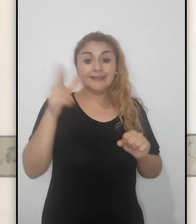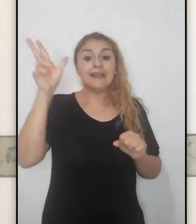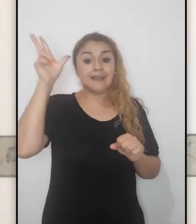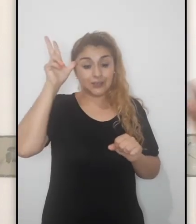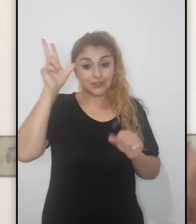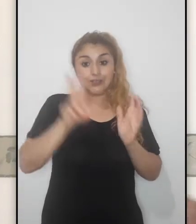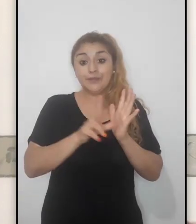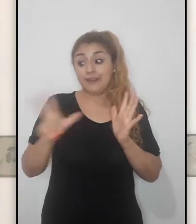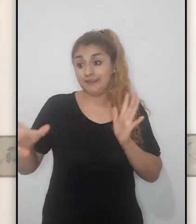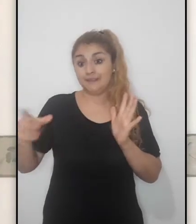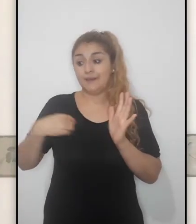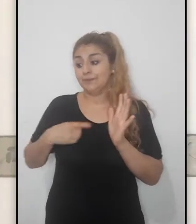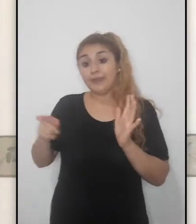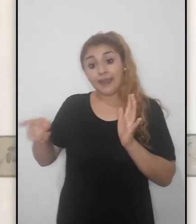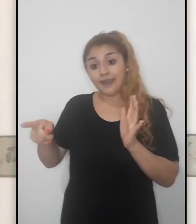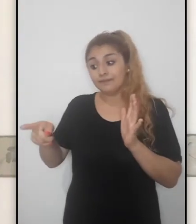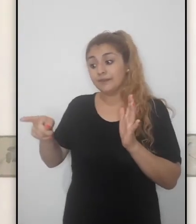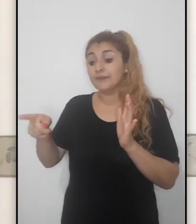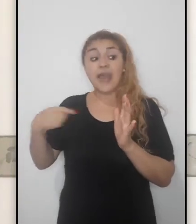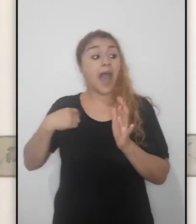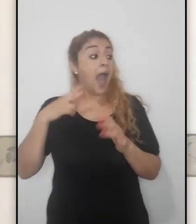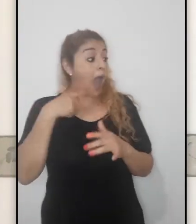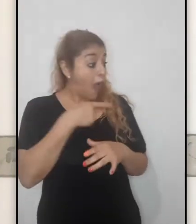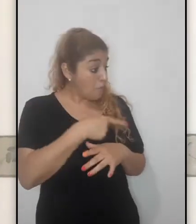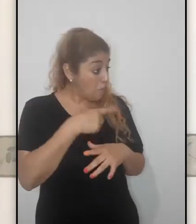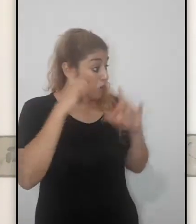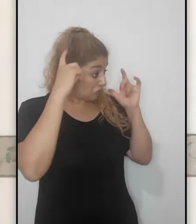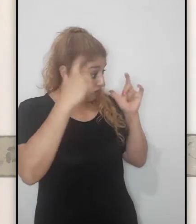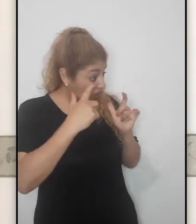así que tú eres rey dijo pilato